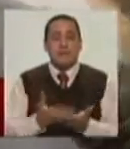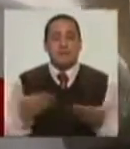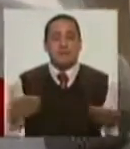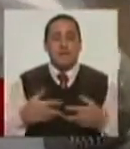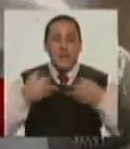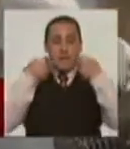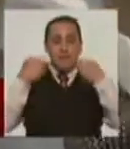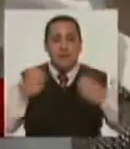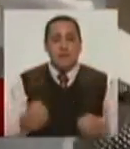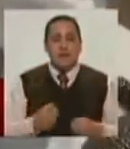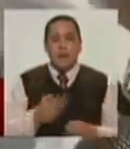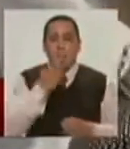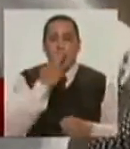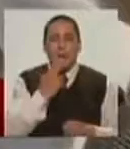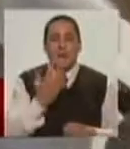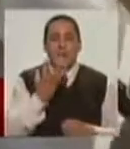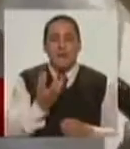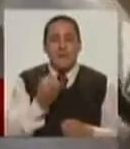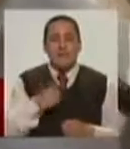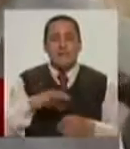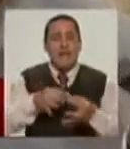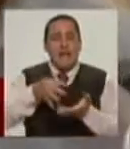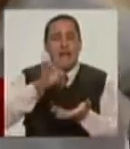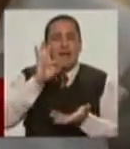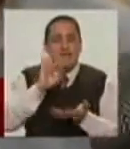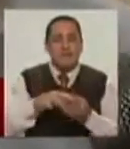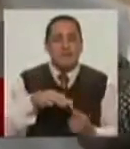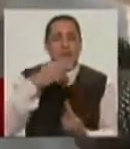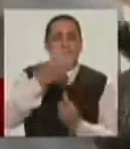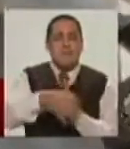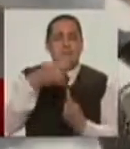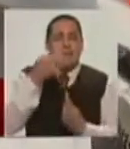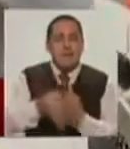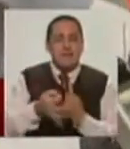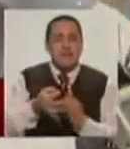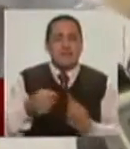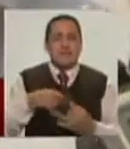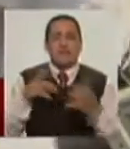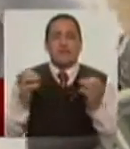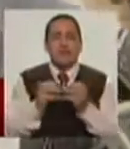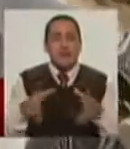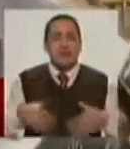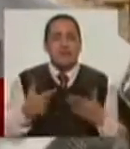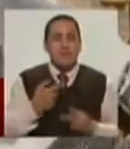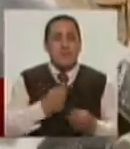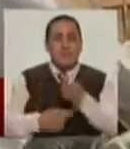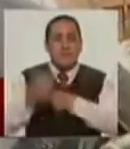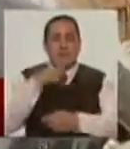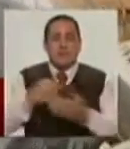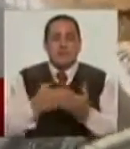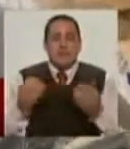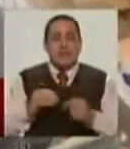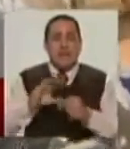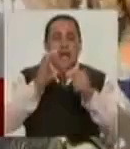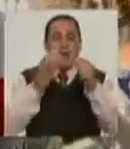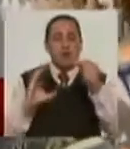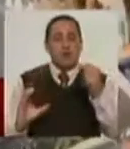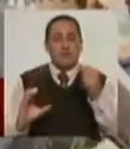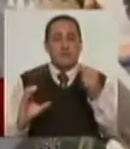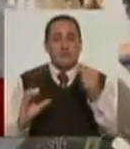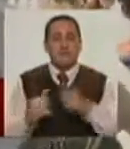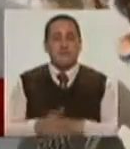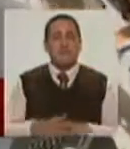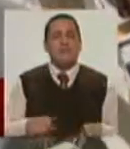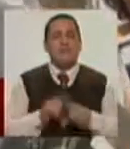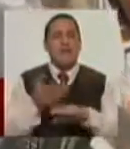al mercado, los de granadilla, los de café, banano orgánico, etcétera, puedan también sacar sus productos hacia la costa. ¿Va